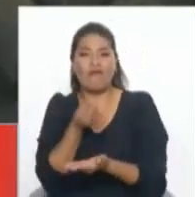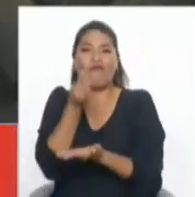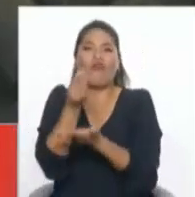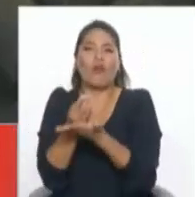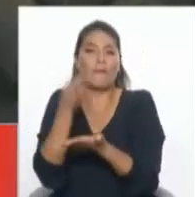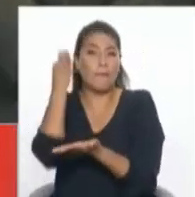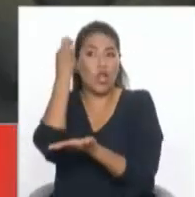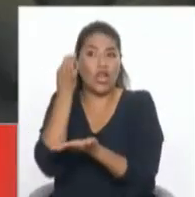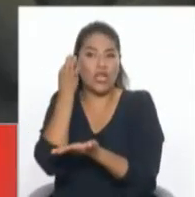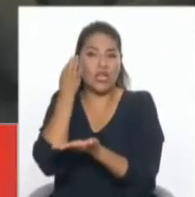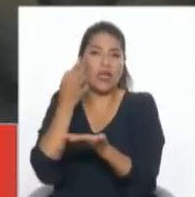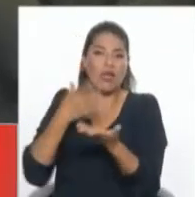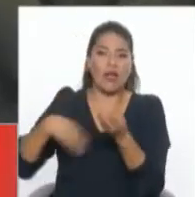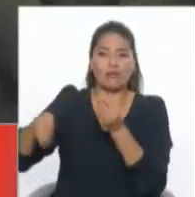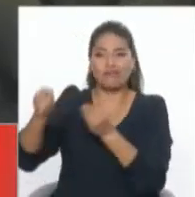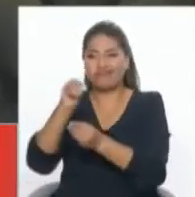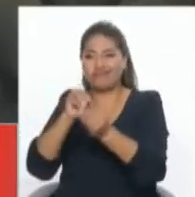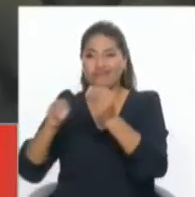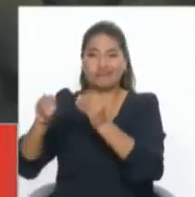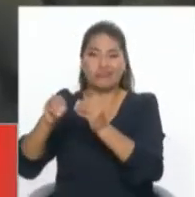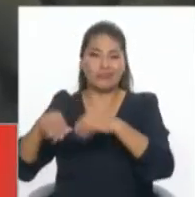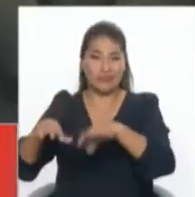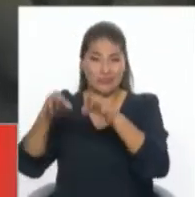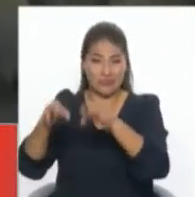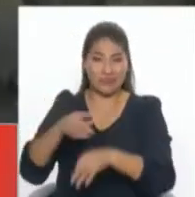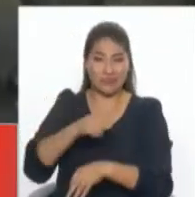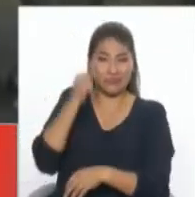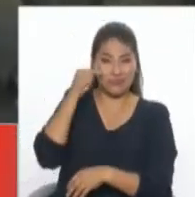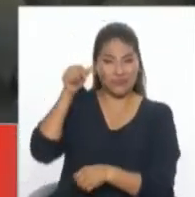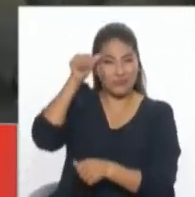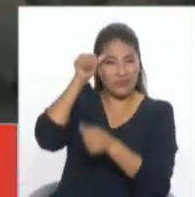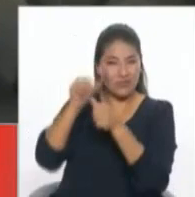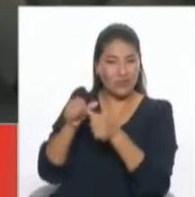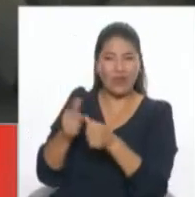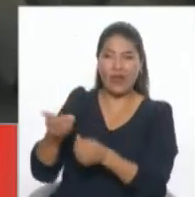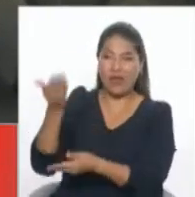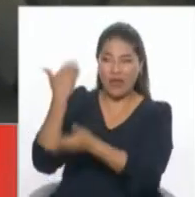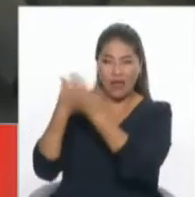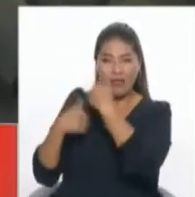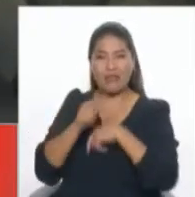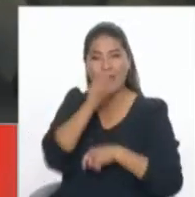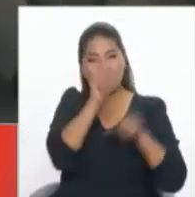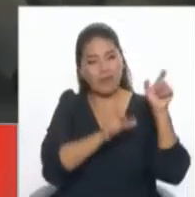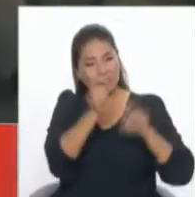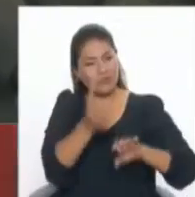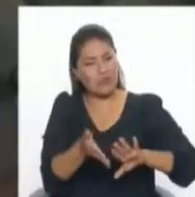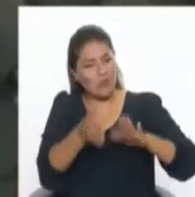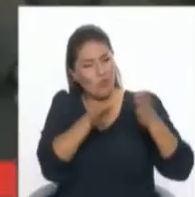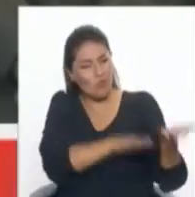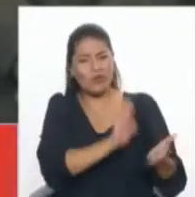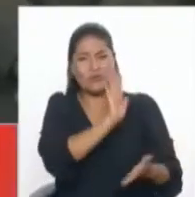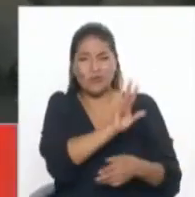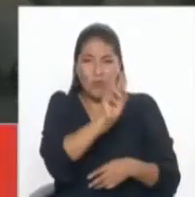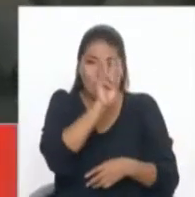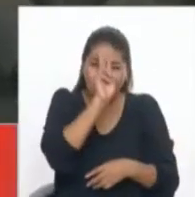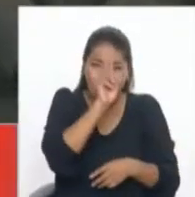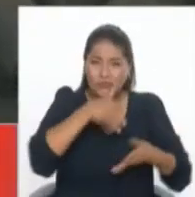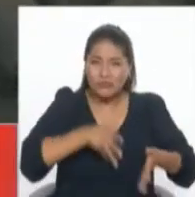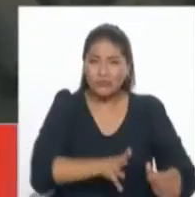la que, utilizando indebidamente la memoria de compatriotas fallecidos, se